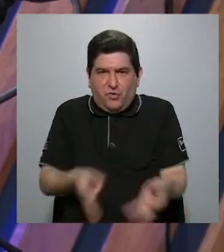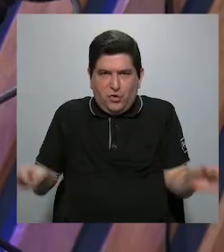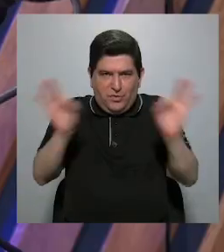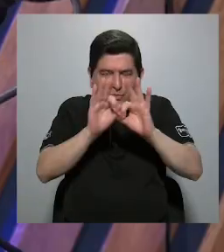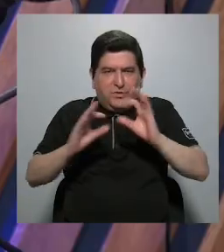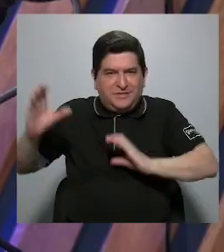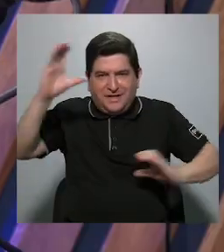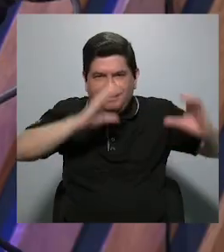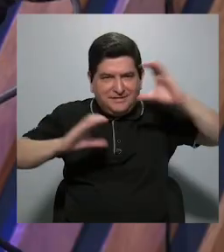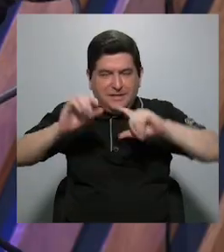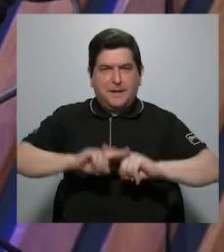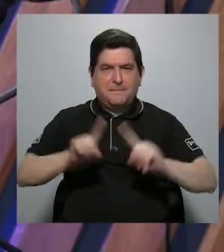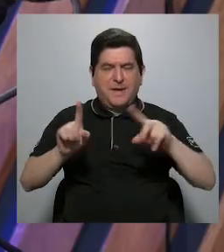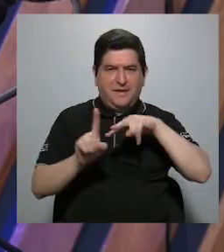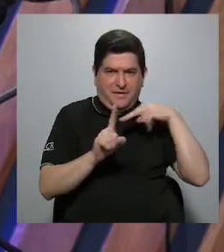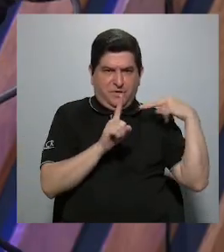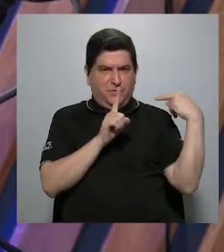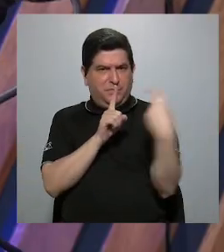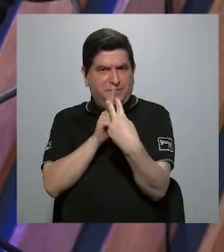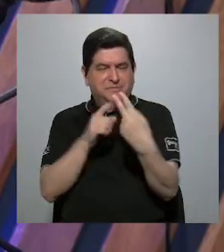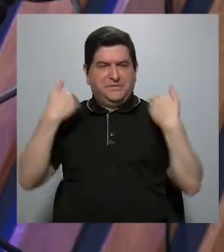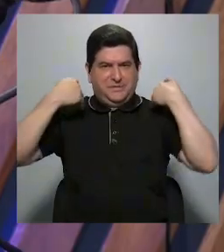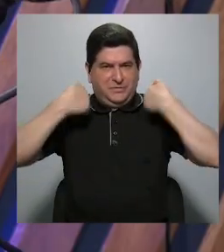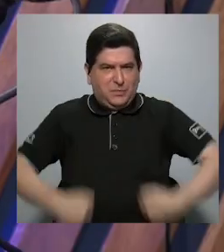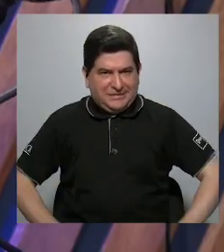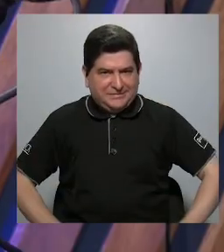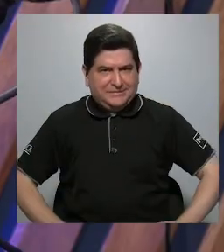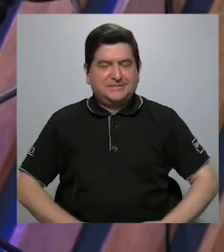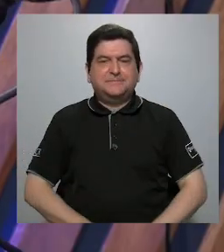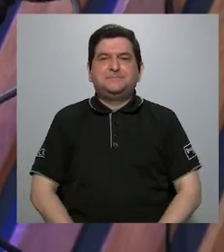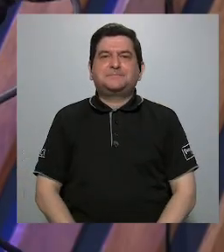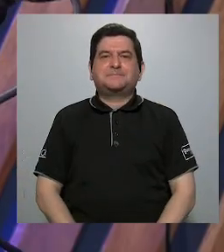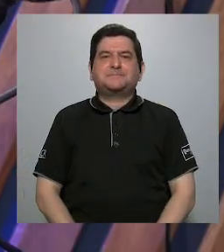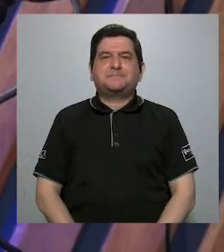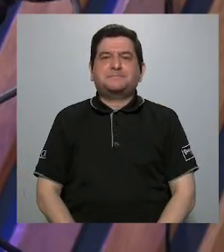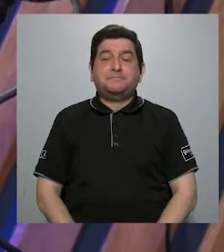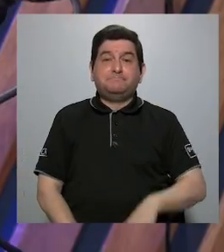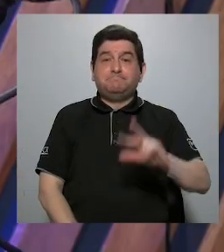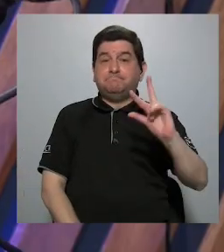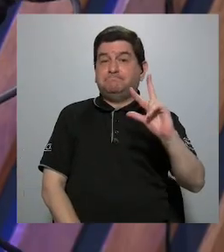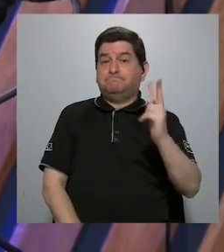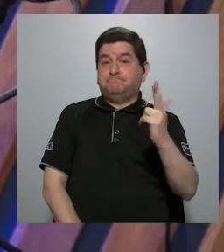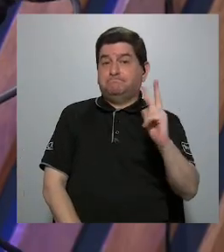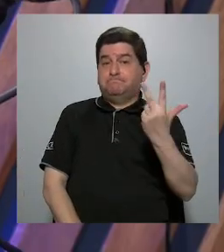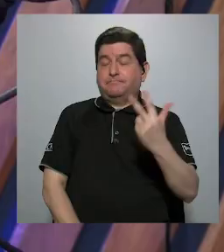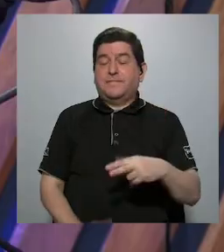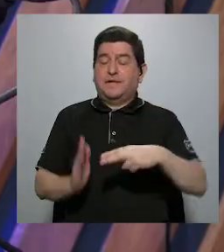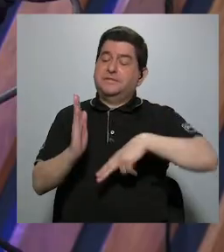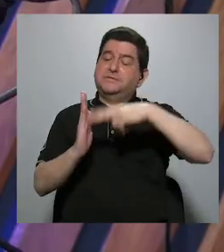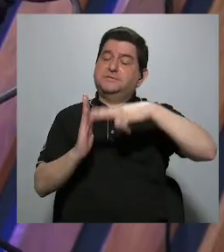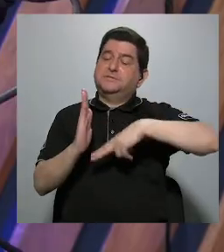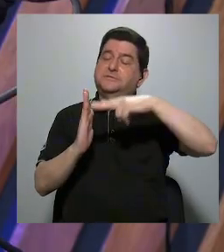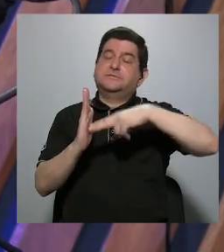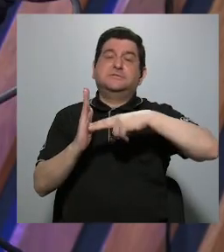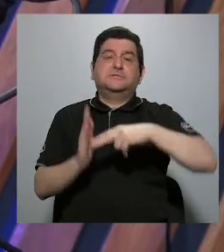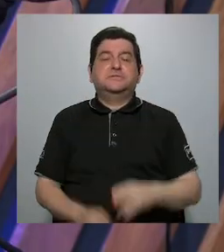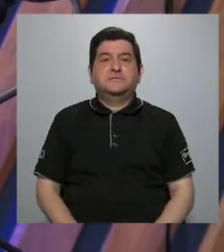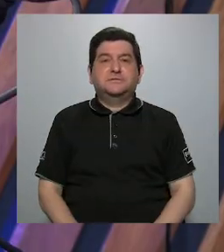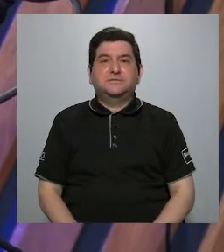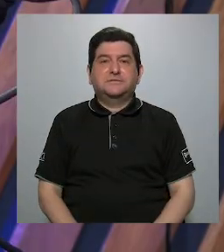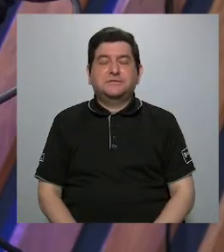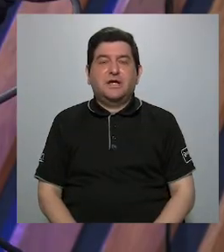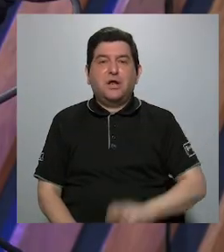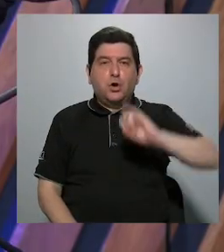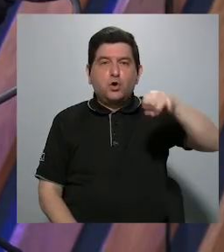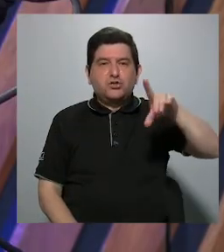las ciencias, pero desde una perspectiva humanista. Y el tercer retrato es el